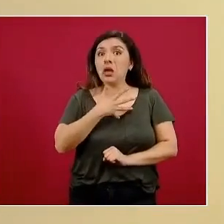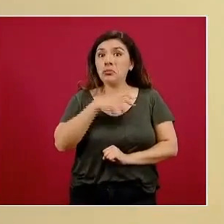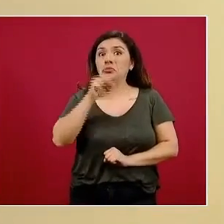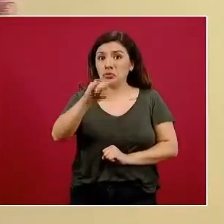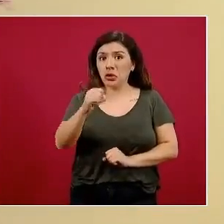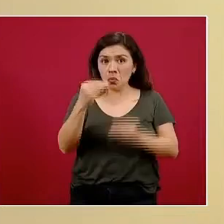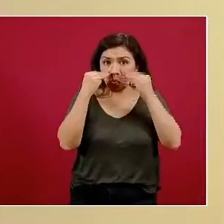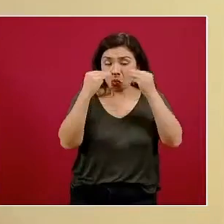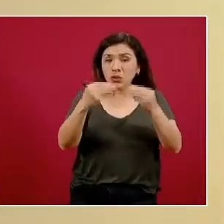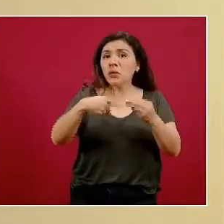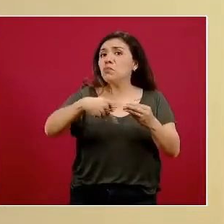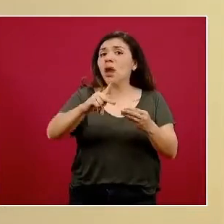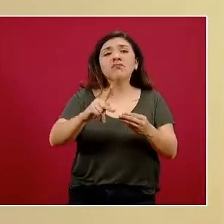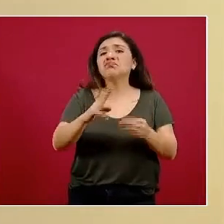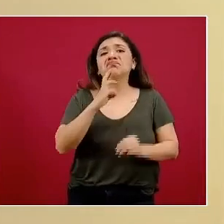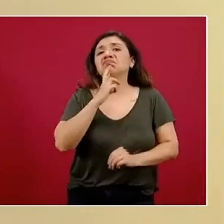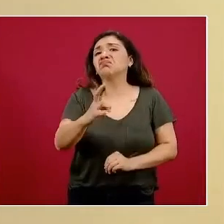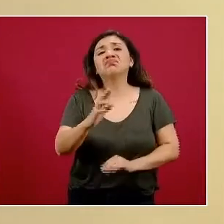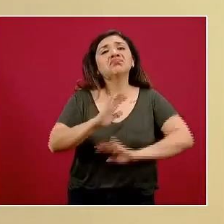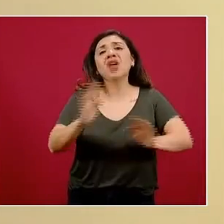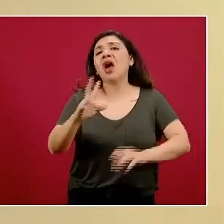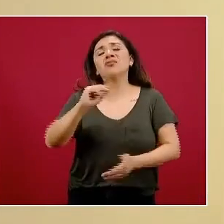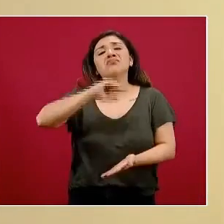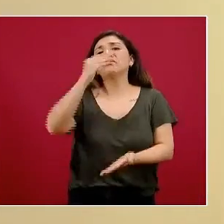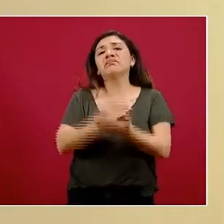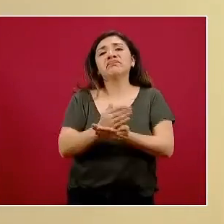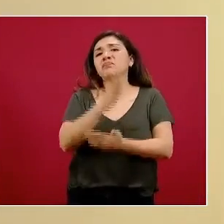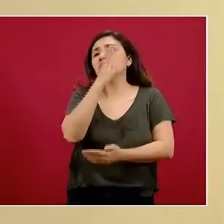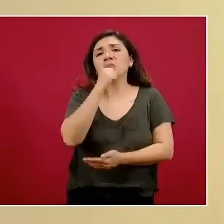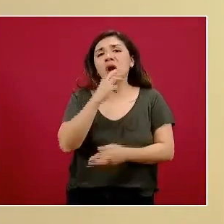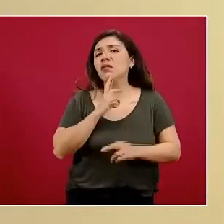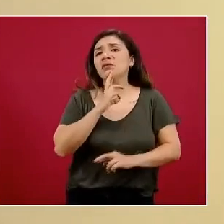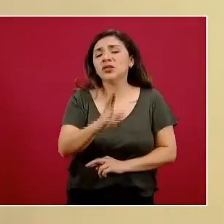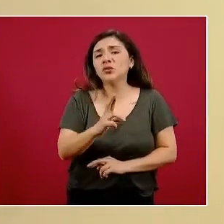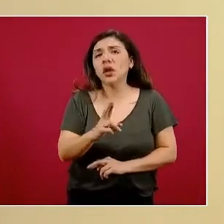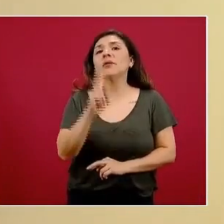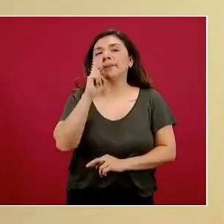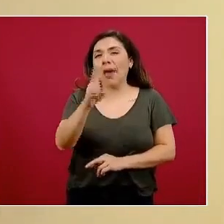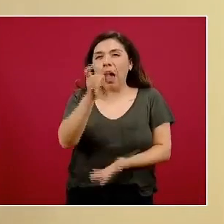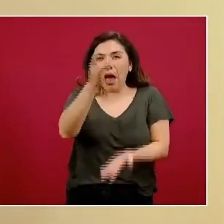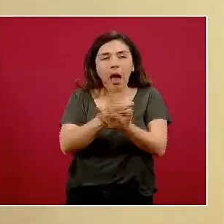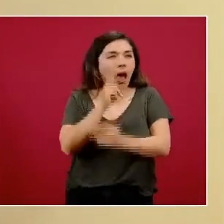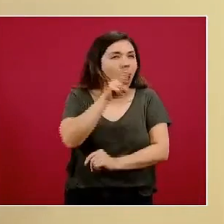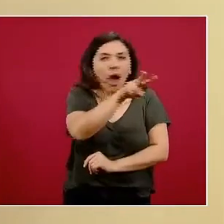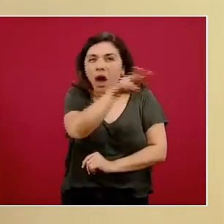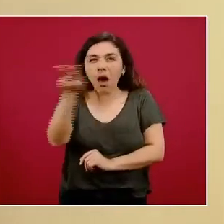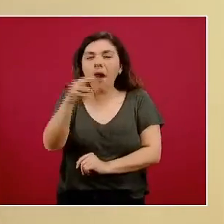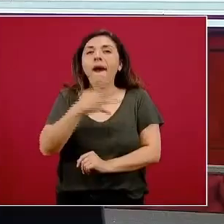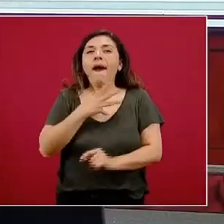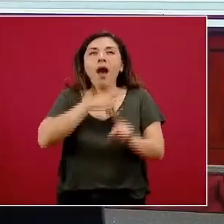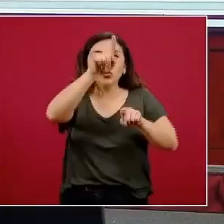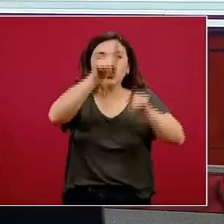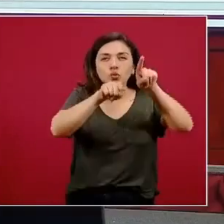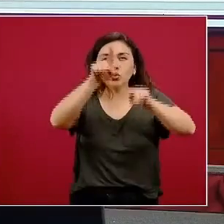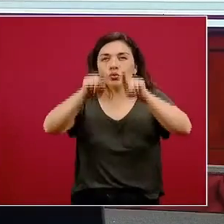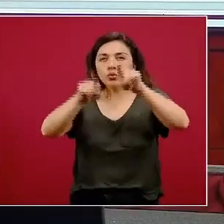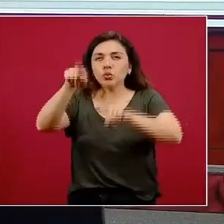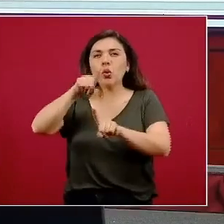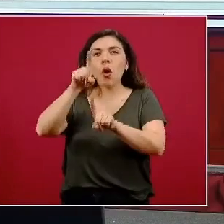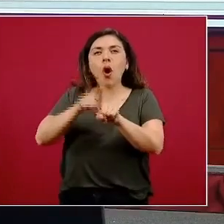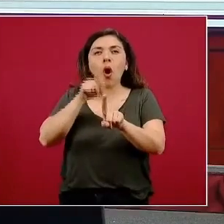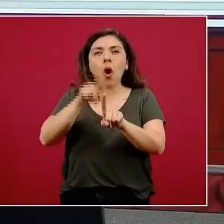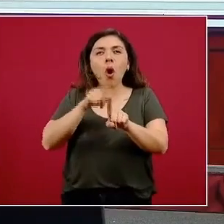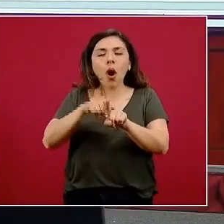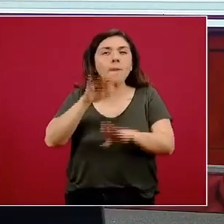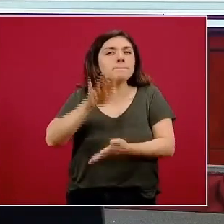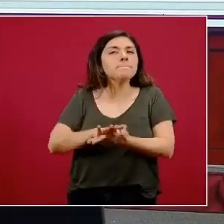una muestra, pero que ya no tendrían la posibilidad de un resultado. Podemos rápidamente ver en base a la gráfica que la